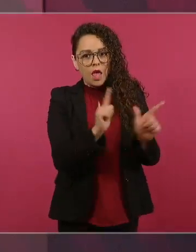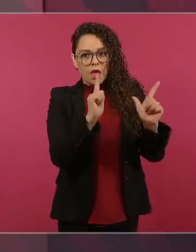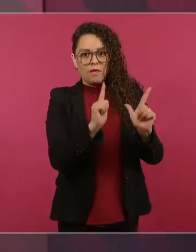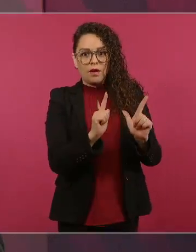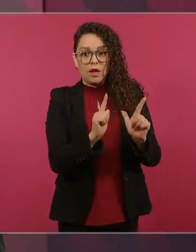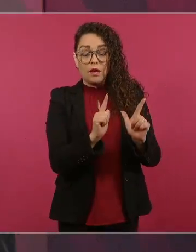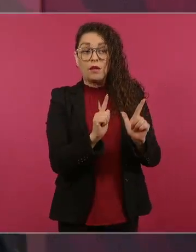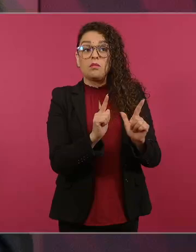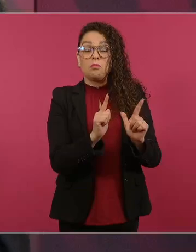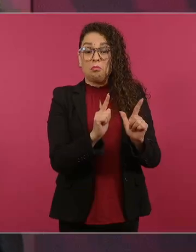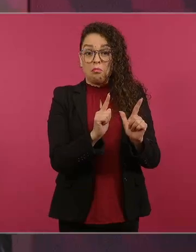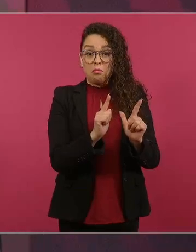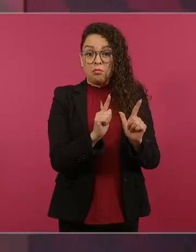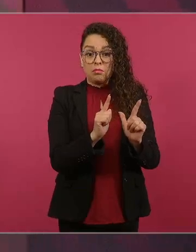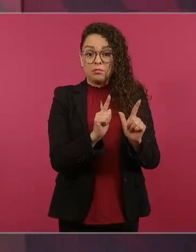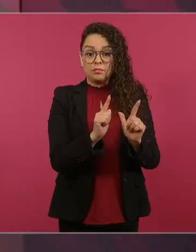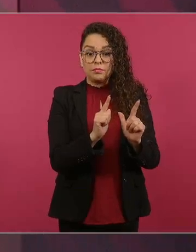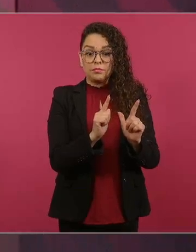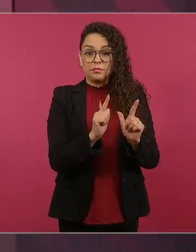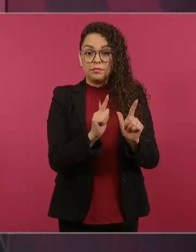La denuncia